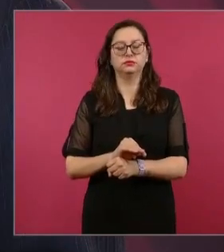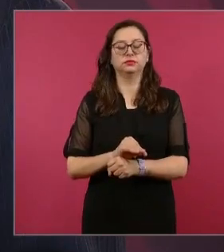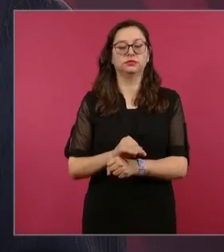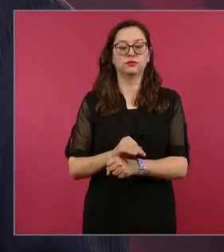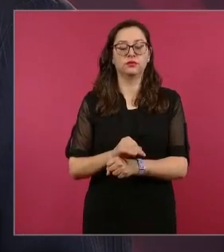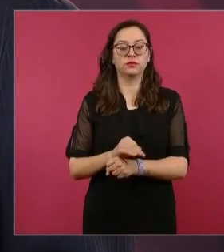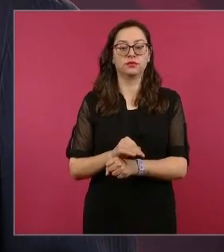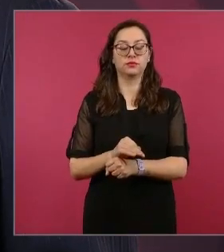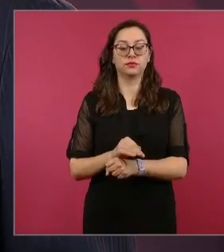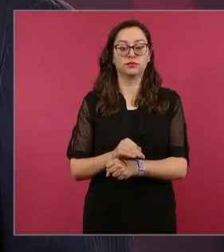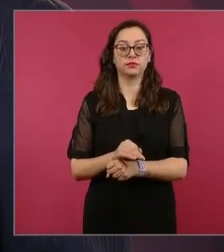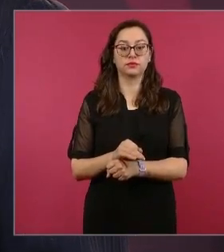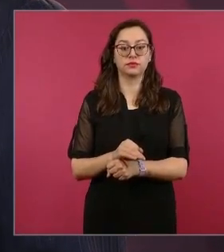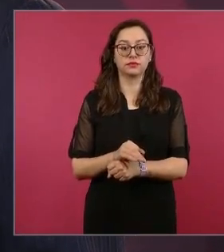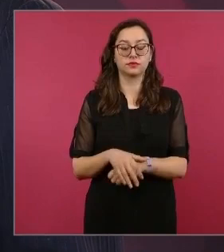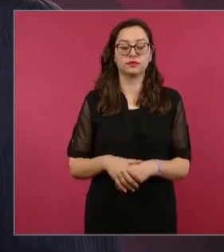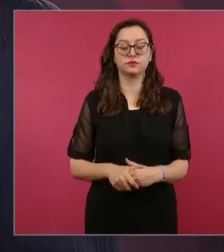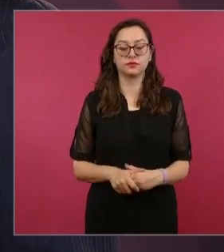protegidos